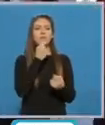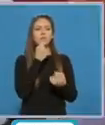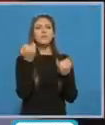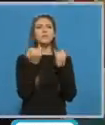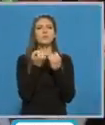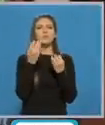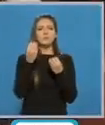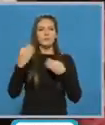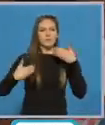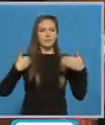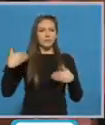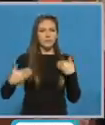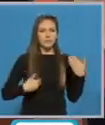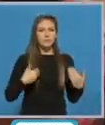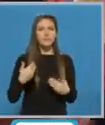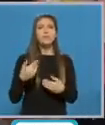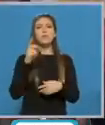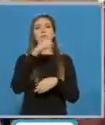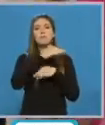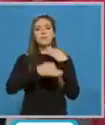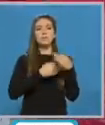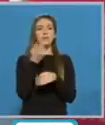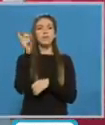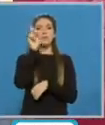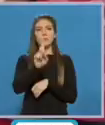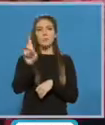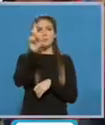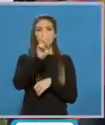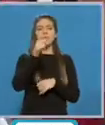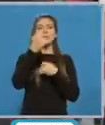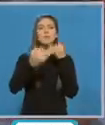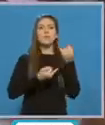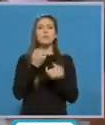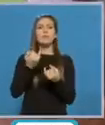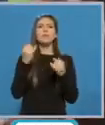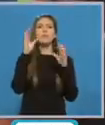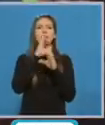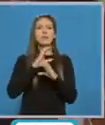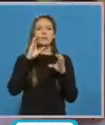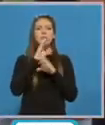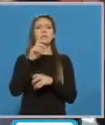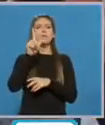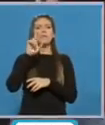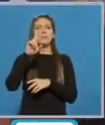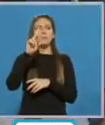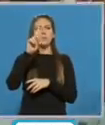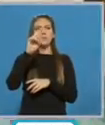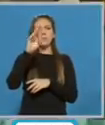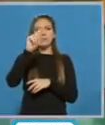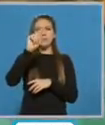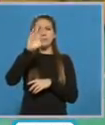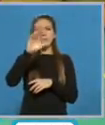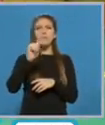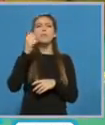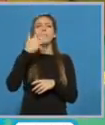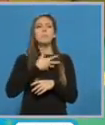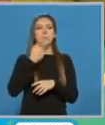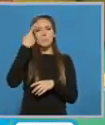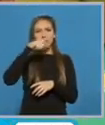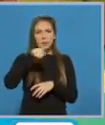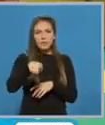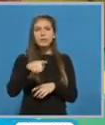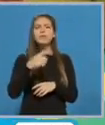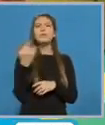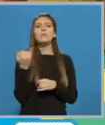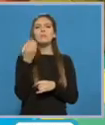mucha diversión. No te pierdas todos los domingos de los juegos y cantos que la Ludoteca Diverticrea trae para ti. A través de la narración